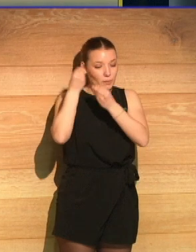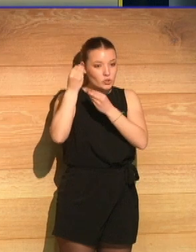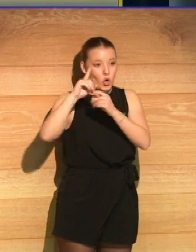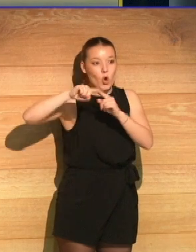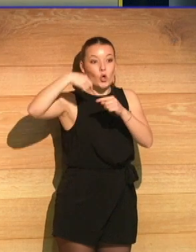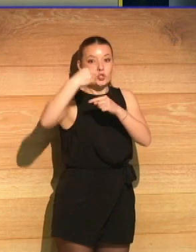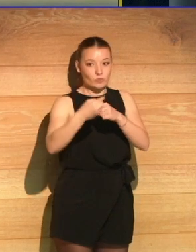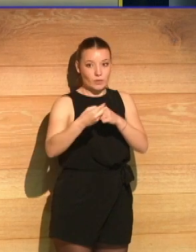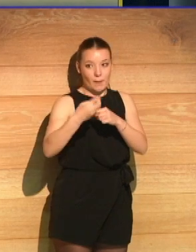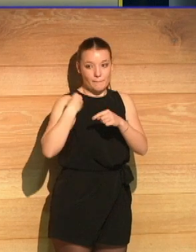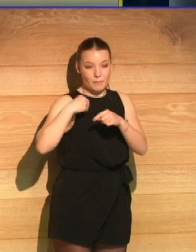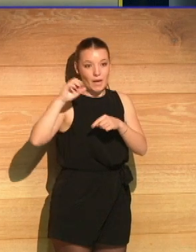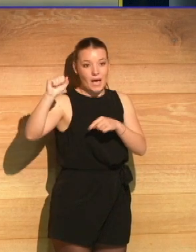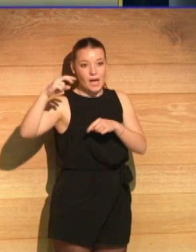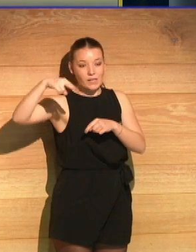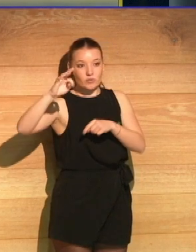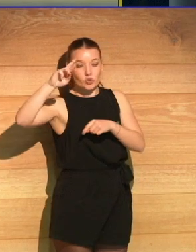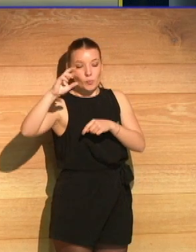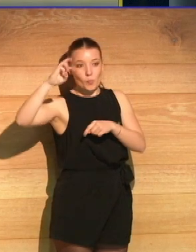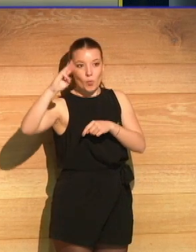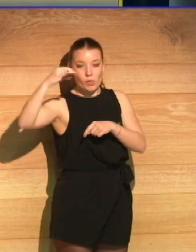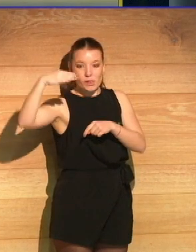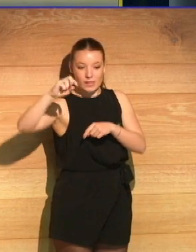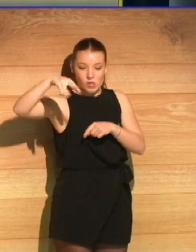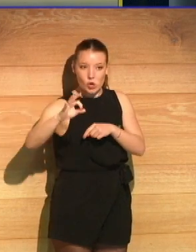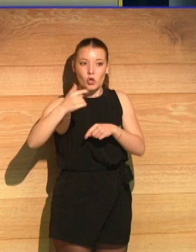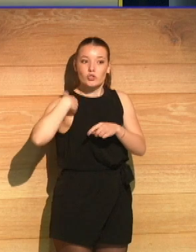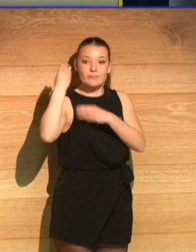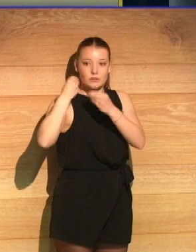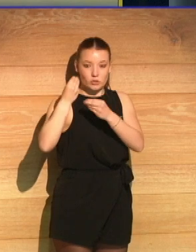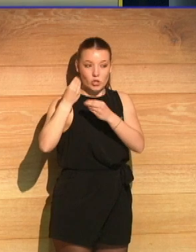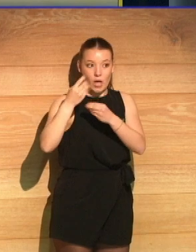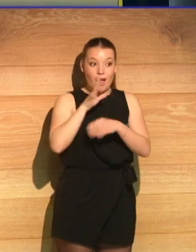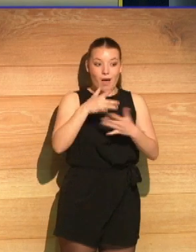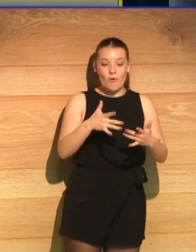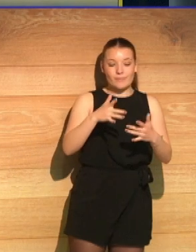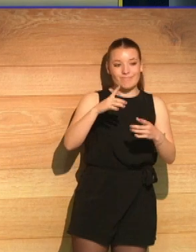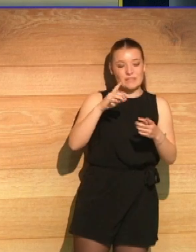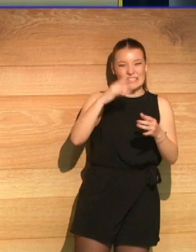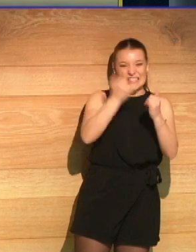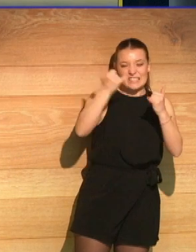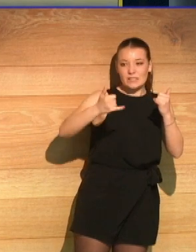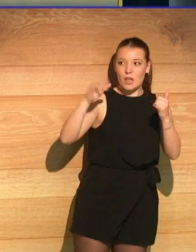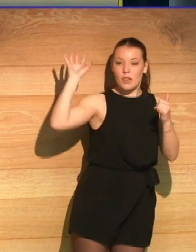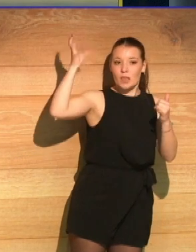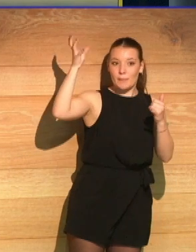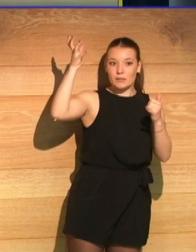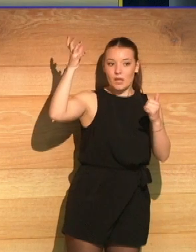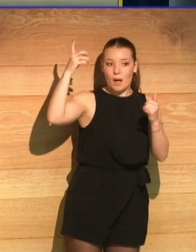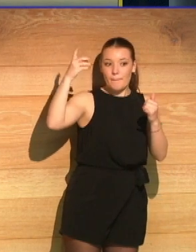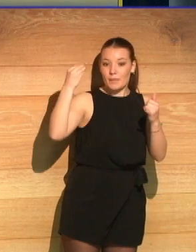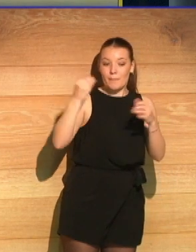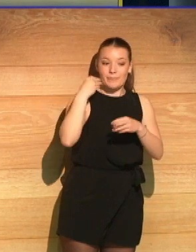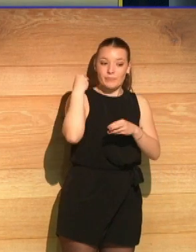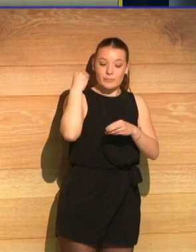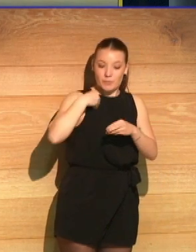del antropoceno y de esa actividad humana que hemos tenido, que es la crisis climática, ¿no? Y mostrar que no todo está perdido. Josefina, ¿tú qué crees?